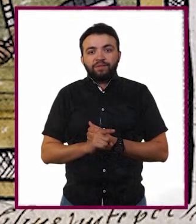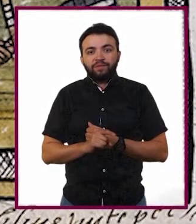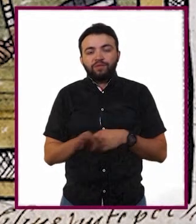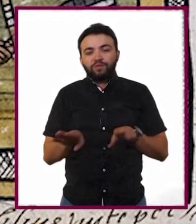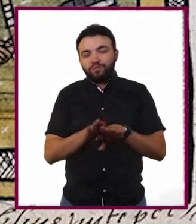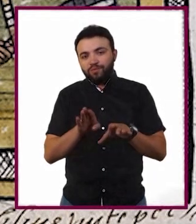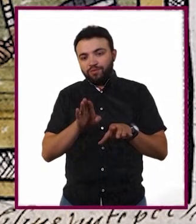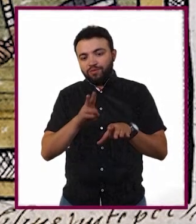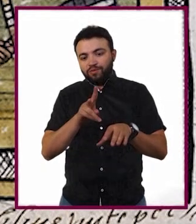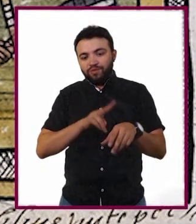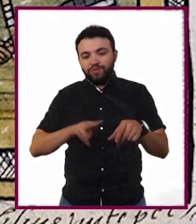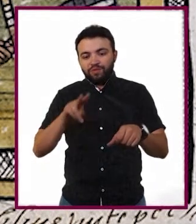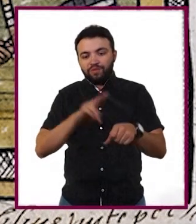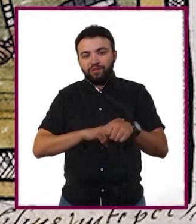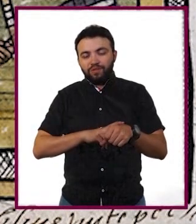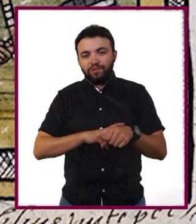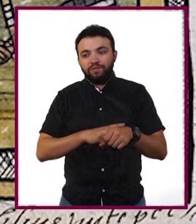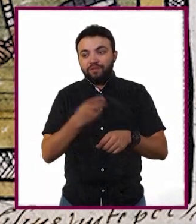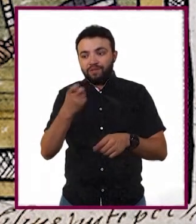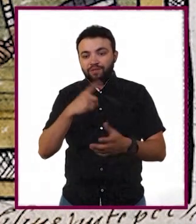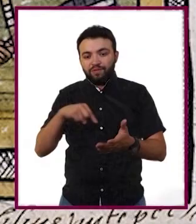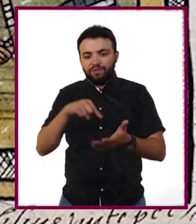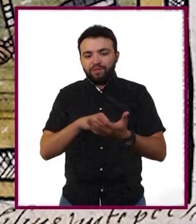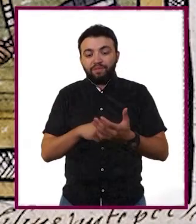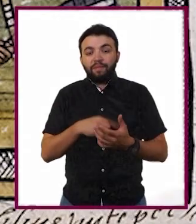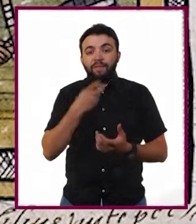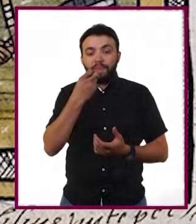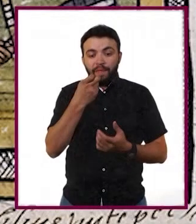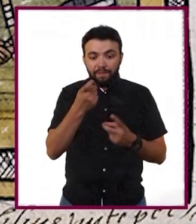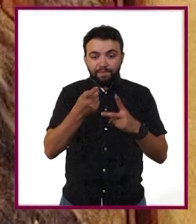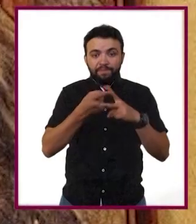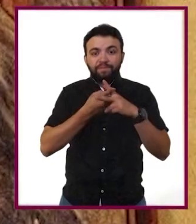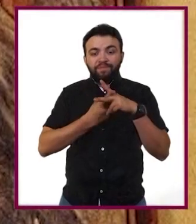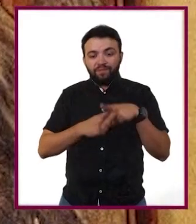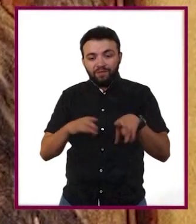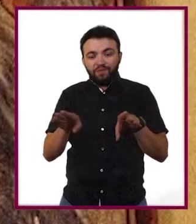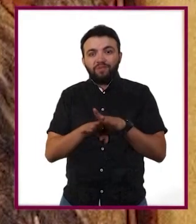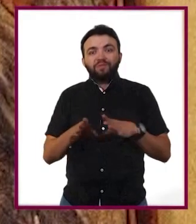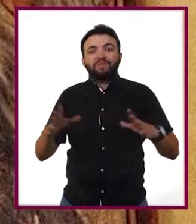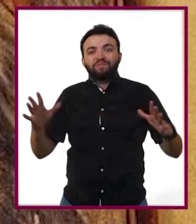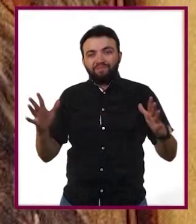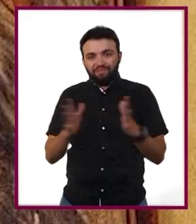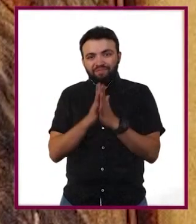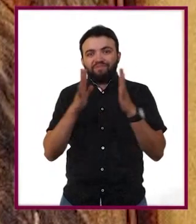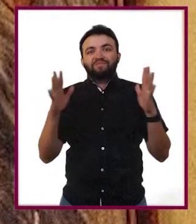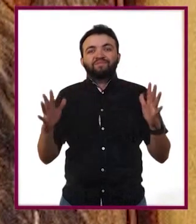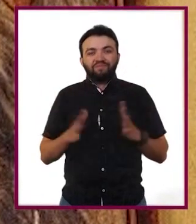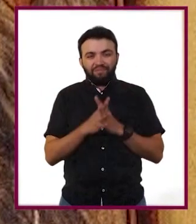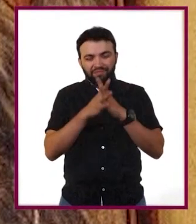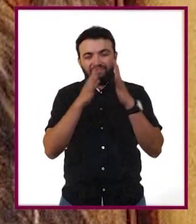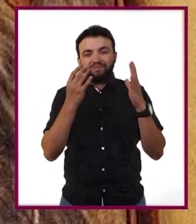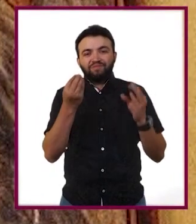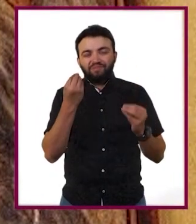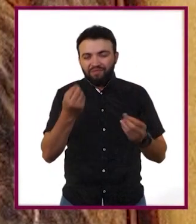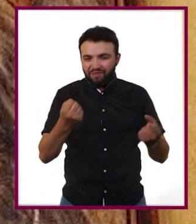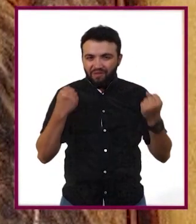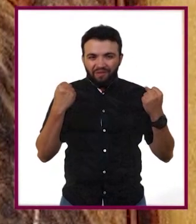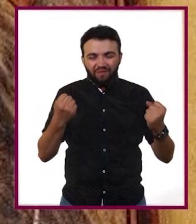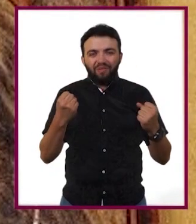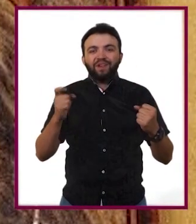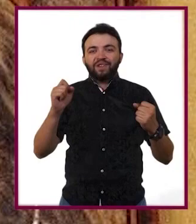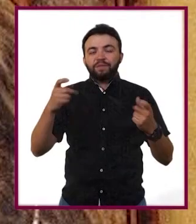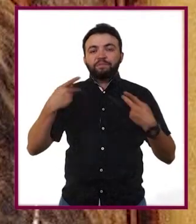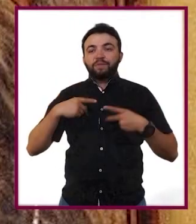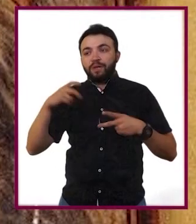los naturales de esta localidad. Entonces esto comienza así a crear un enfrentamiento muy fuerte entre